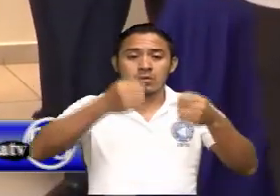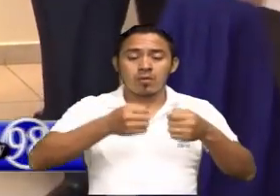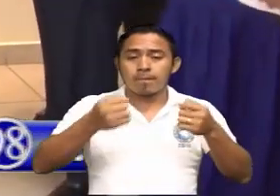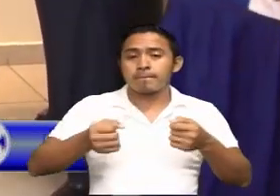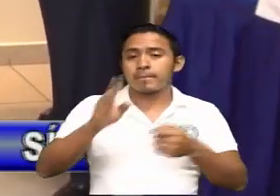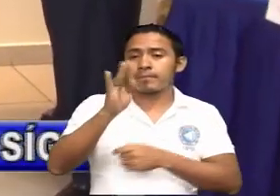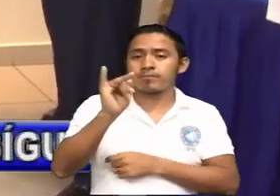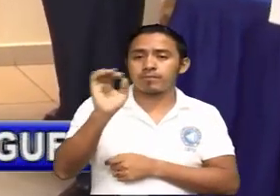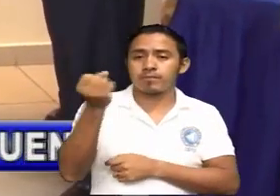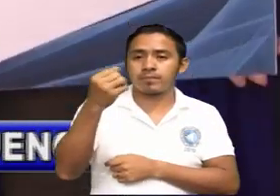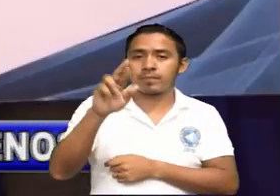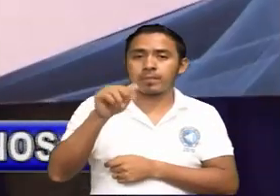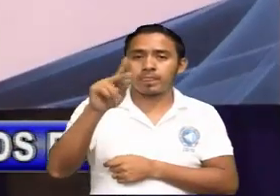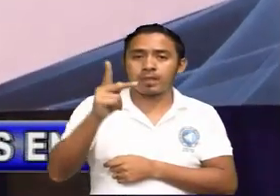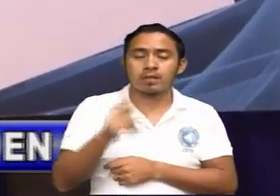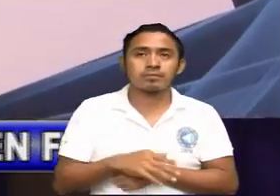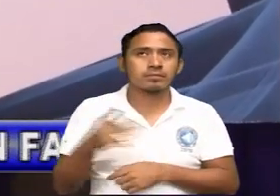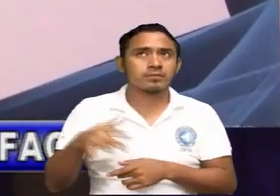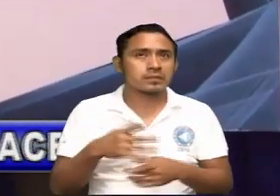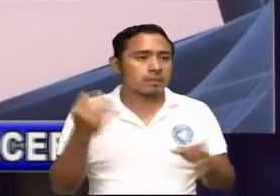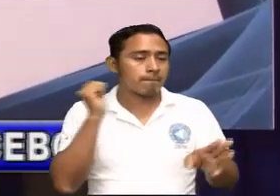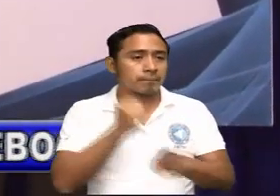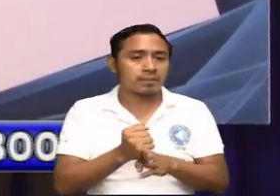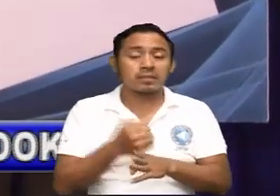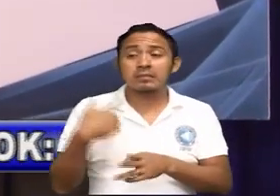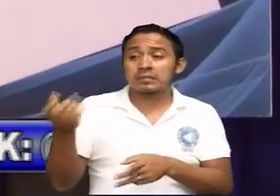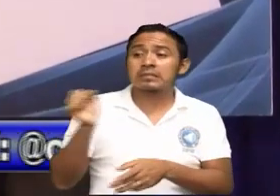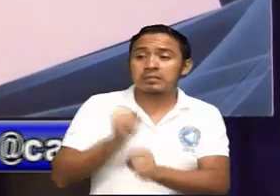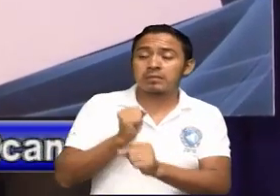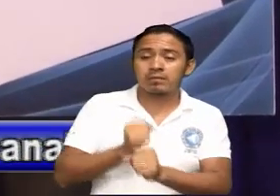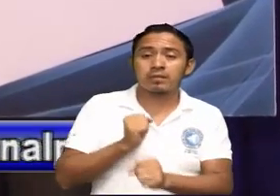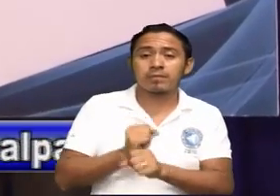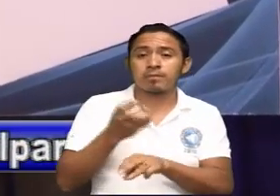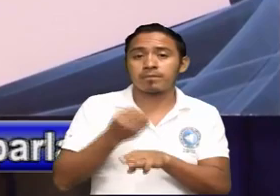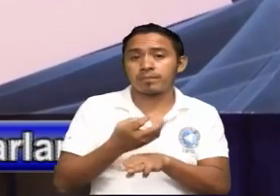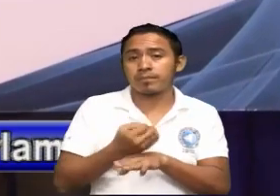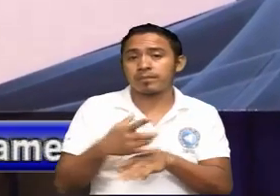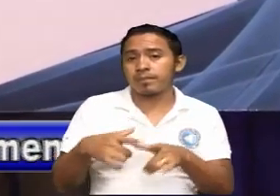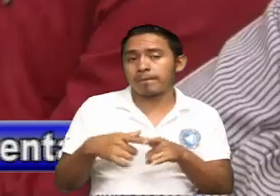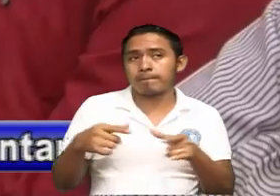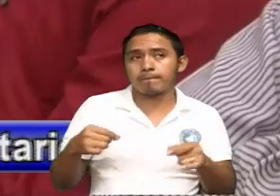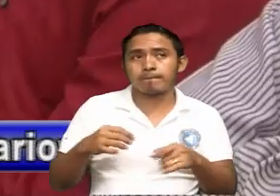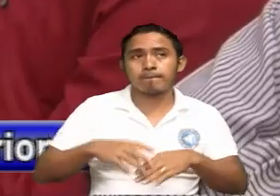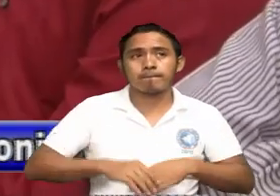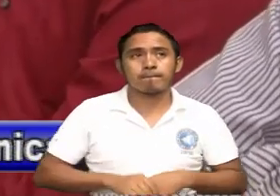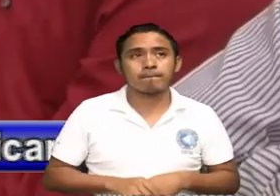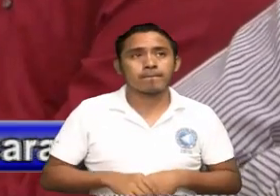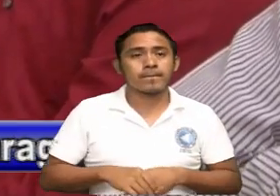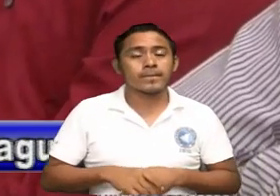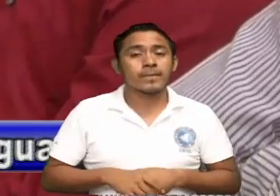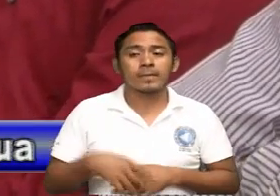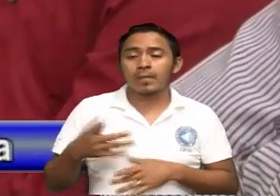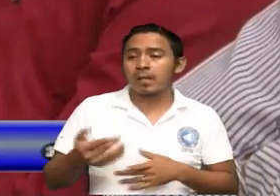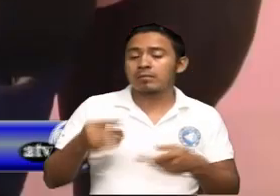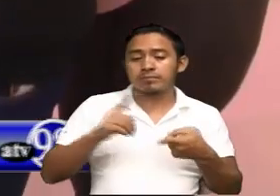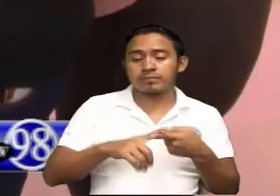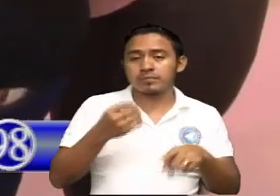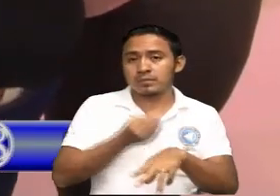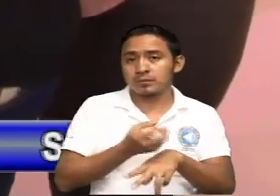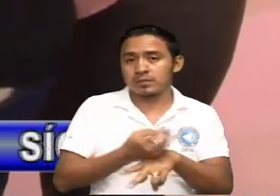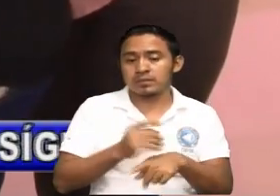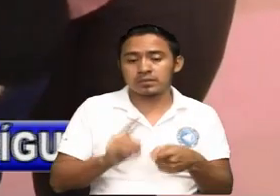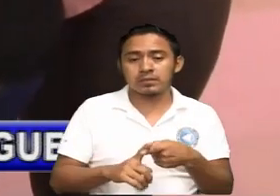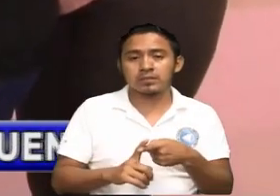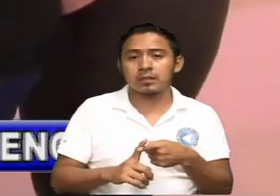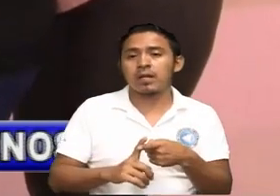Martínez, quien al momento de su vil asesinato trabajaba para la alcaldía de Managua. En este acto estuvo presente la alcaldesa Reina